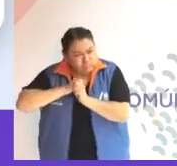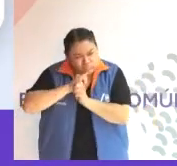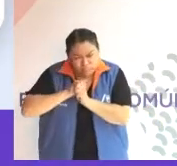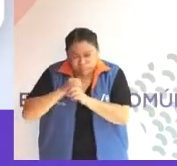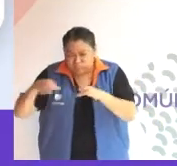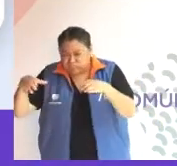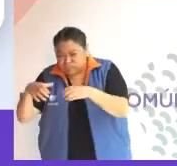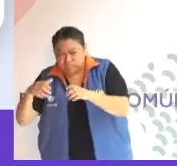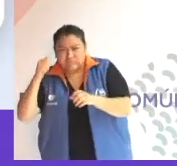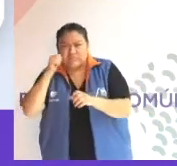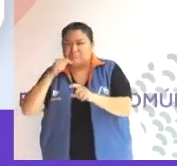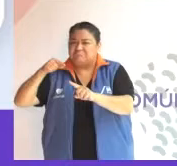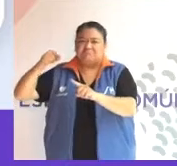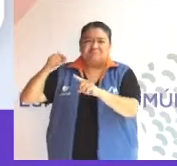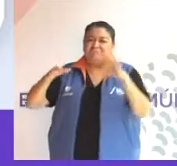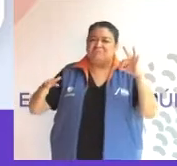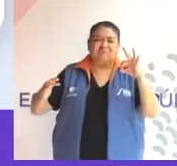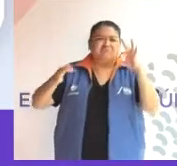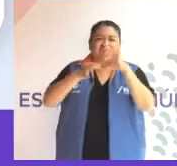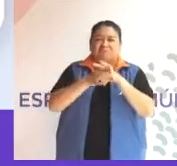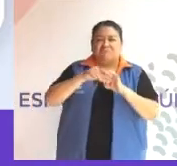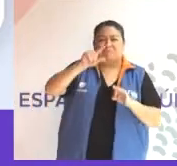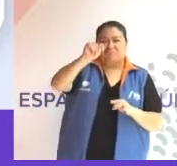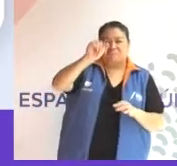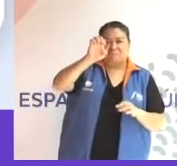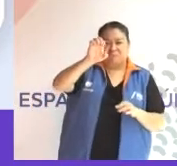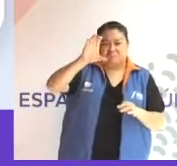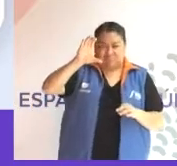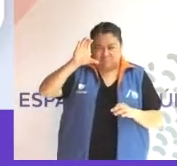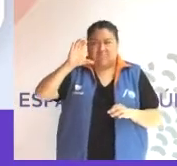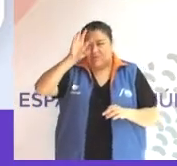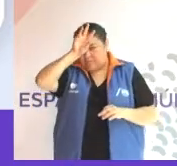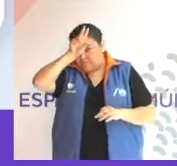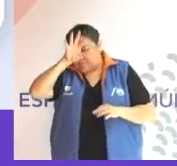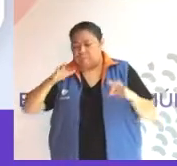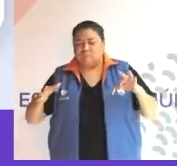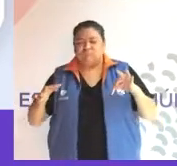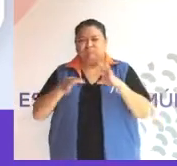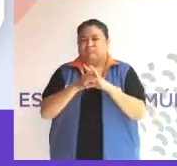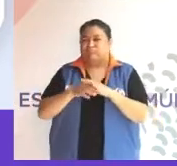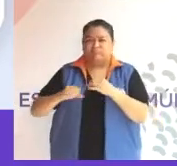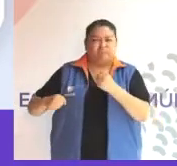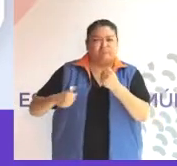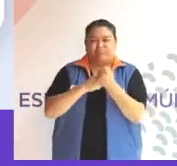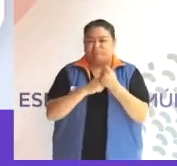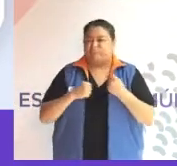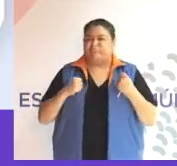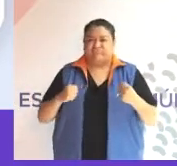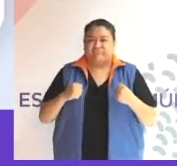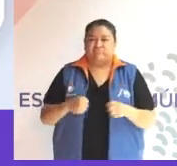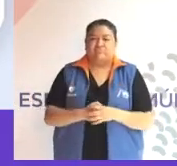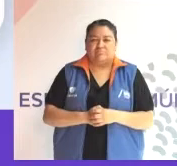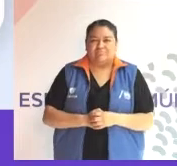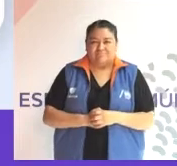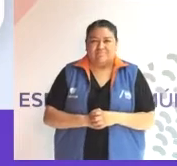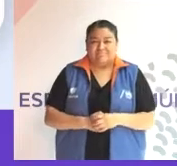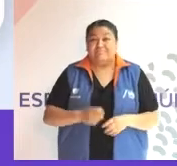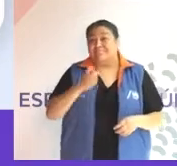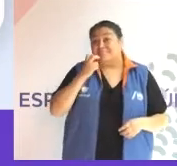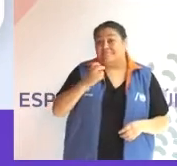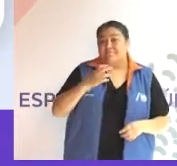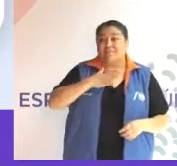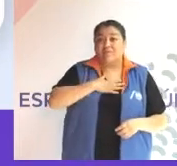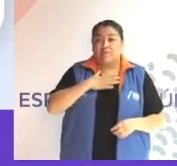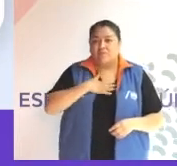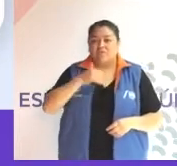lleva el sello del TEC de Monterrey, o sea que confían en nosotros, eso es muy importante. Y bueno, yo llevo toda